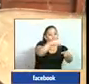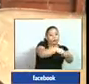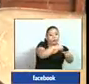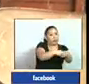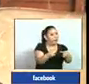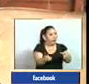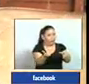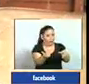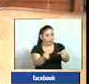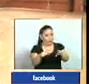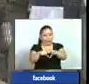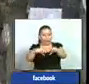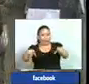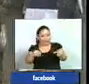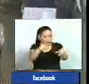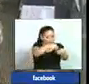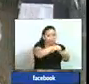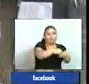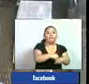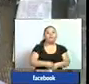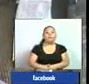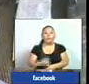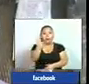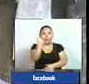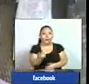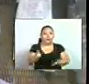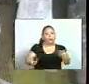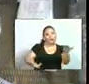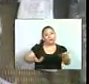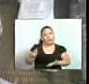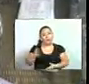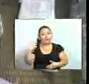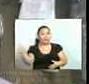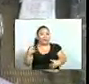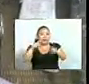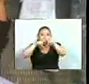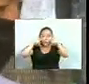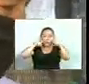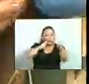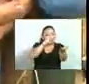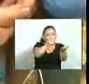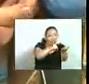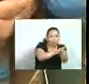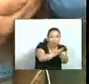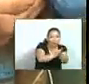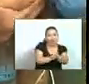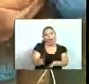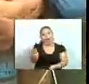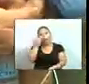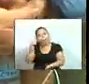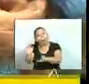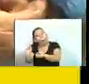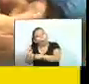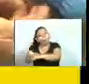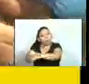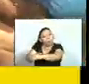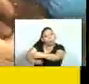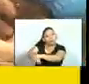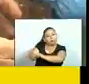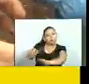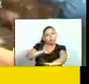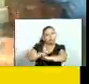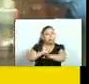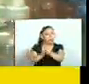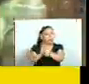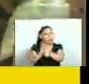alizante y el billete igual. Los vendedores aseguran que las mascarillas, alcohol gel, agua y jabón para prevenir el COVID-19